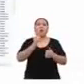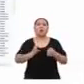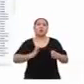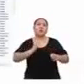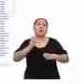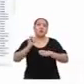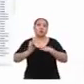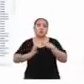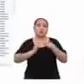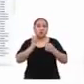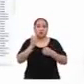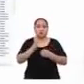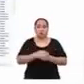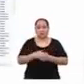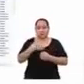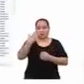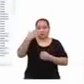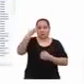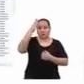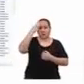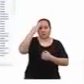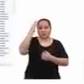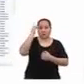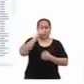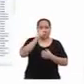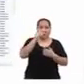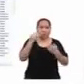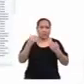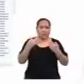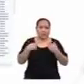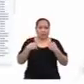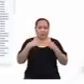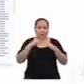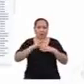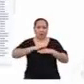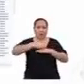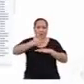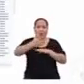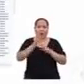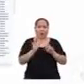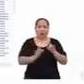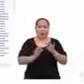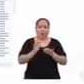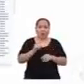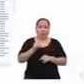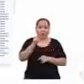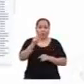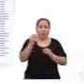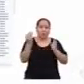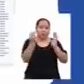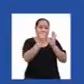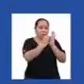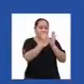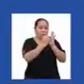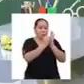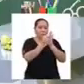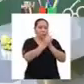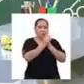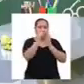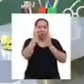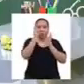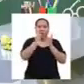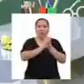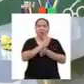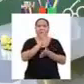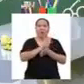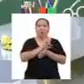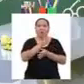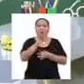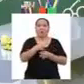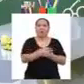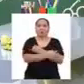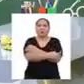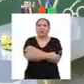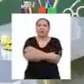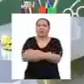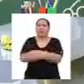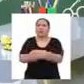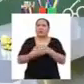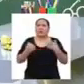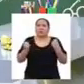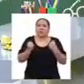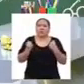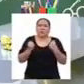Ya saben, si no cuentan con computadora, pueden realizar esto en una hoja de papel. Ya me estoy